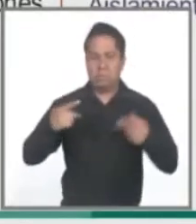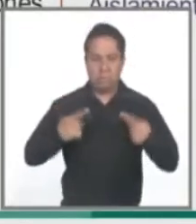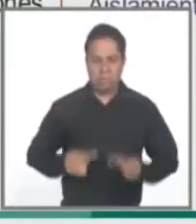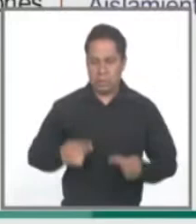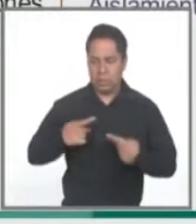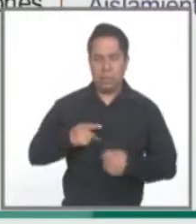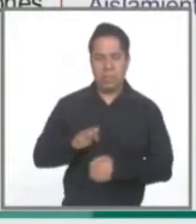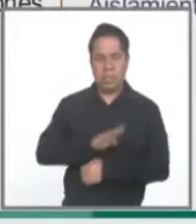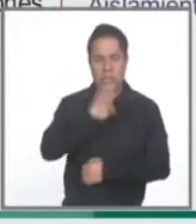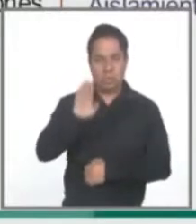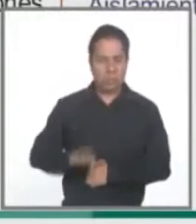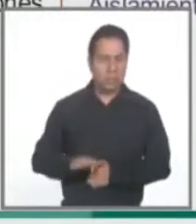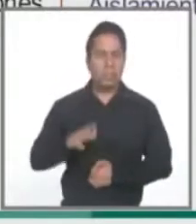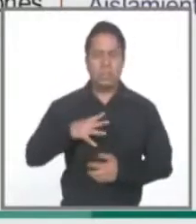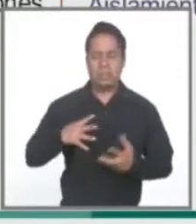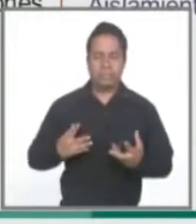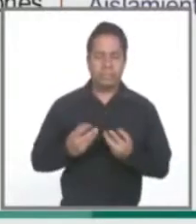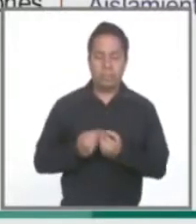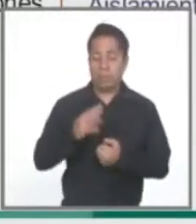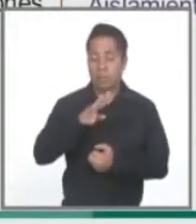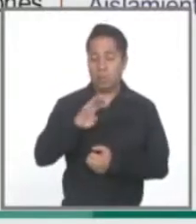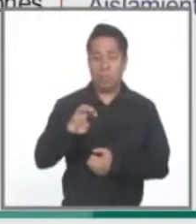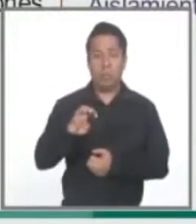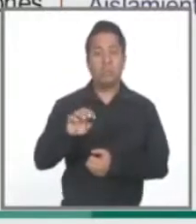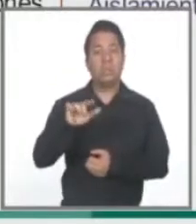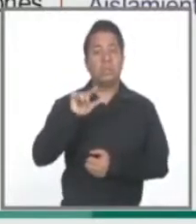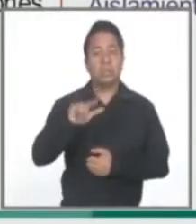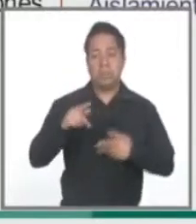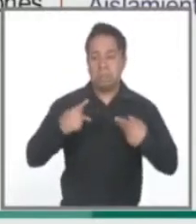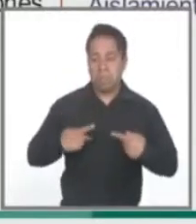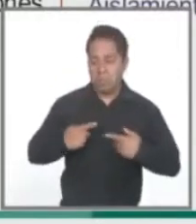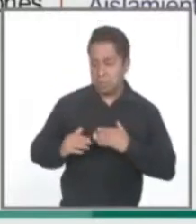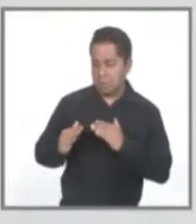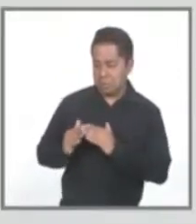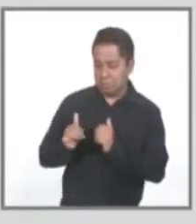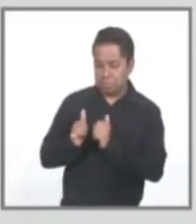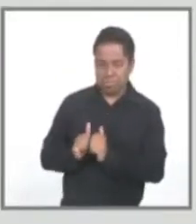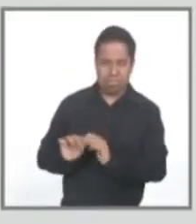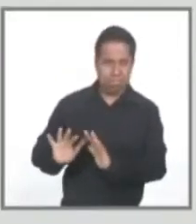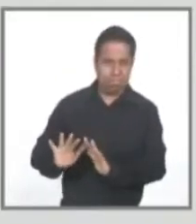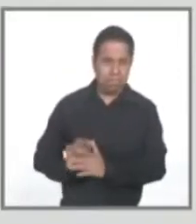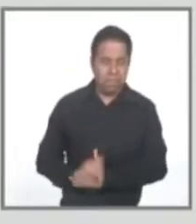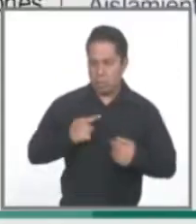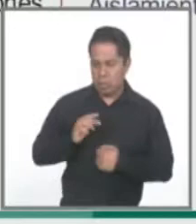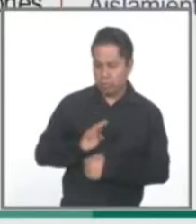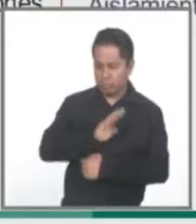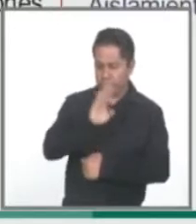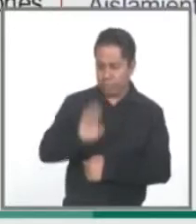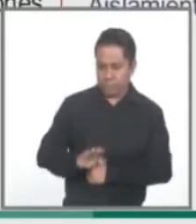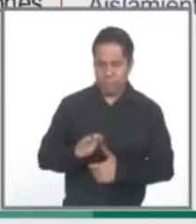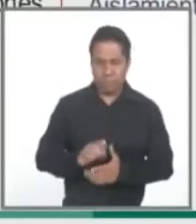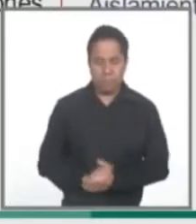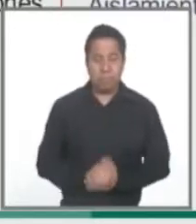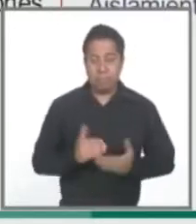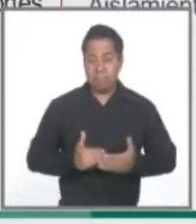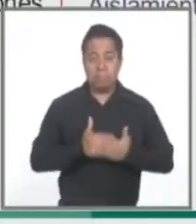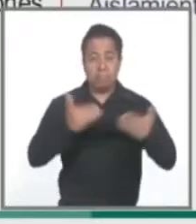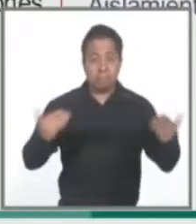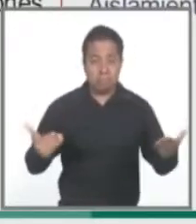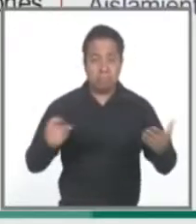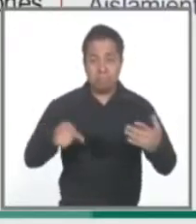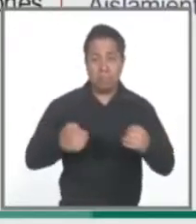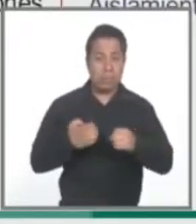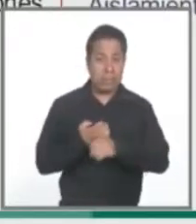11 decesos sumando en este total 1.200 42 defunciones por kobe 19 la tirando chaqueña en relación al panorama